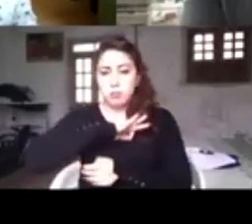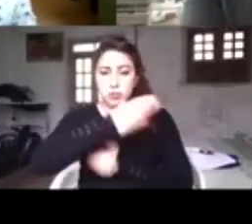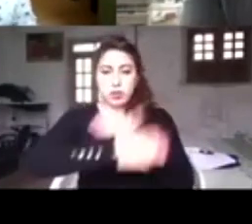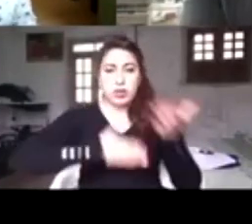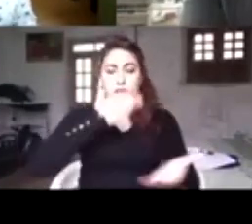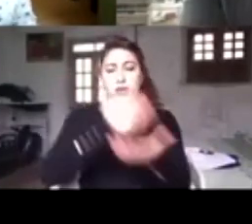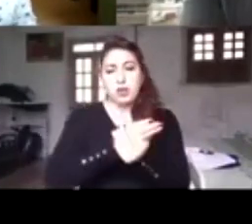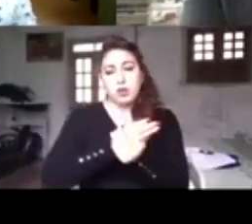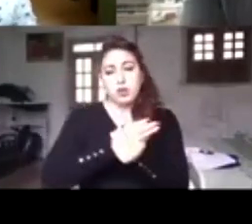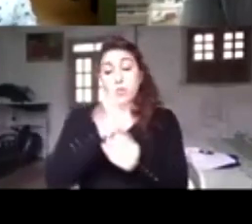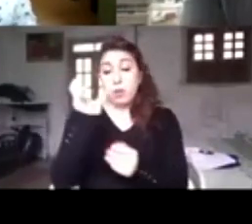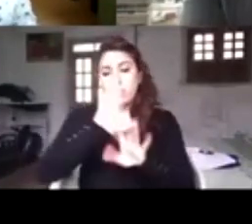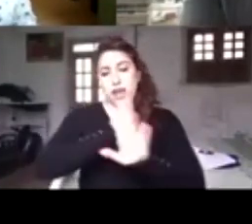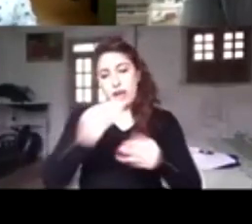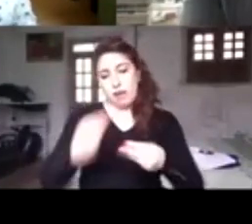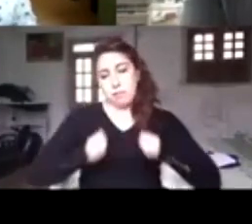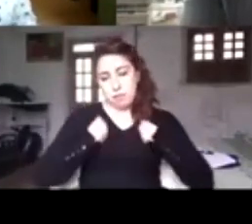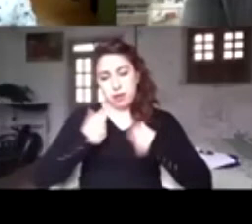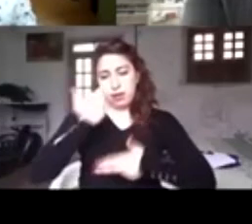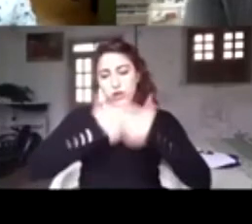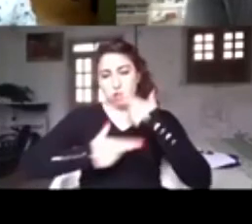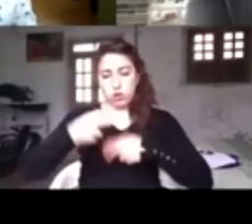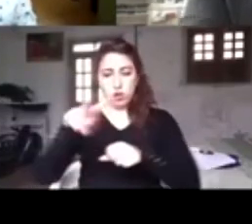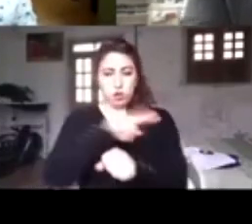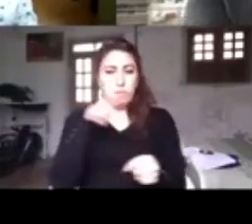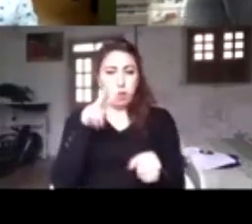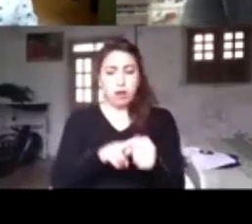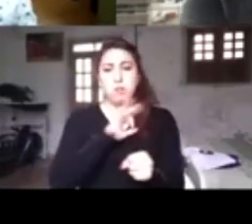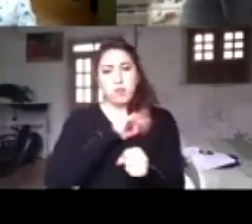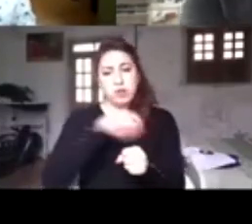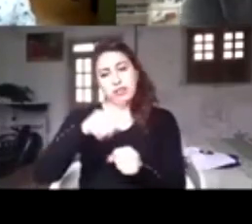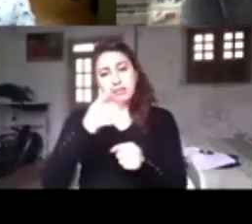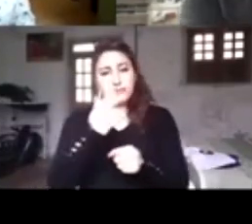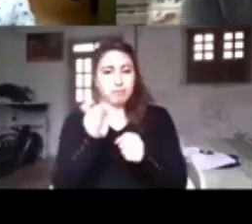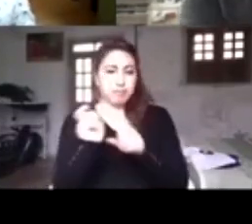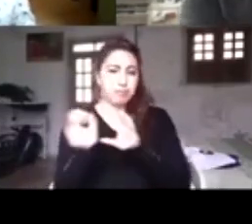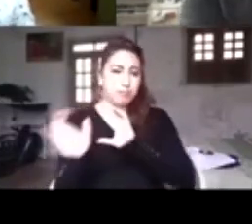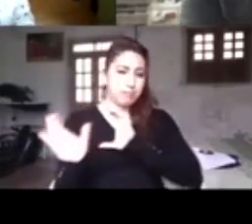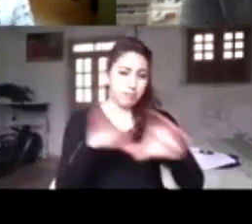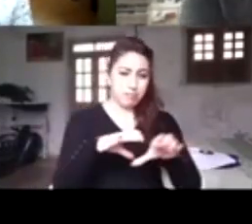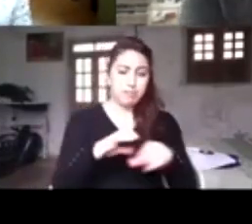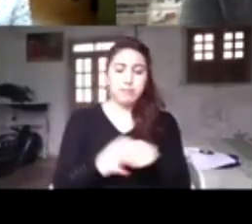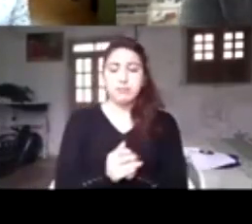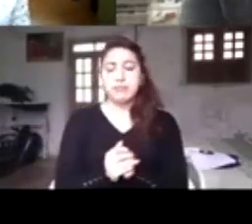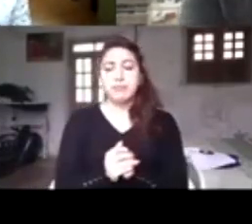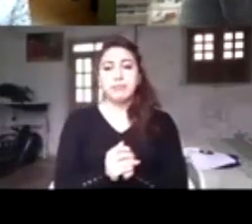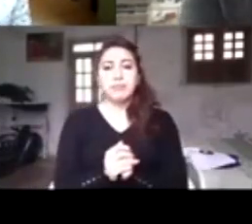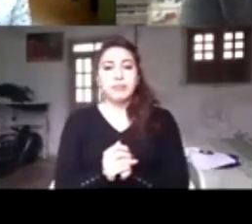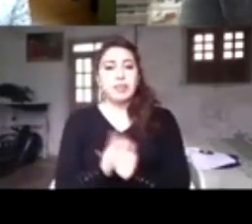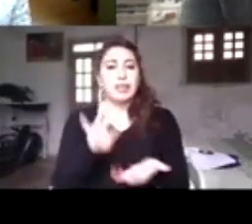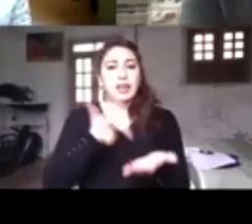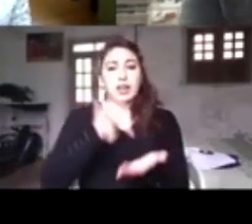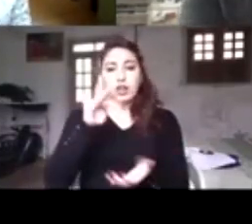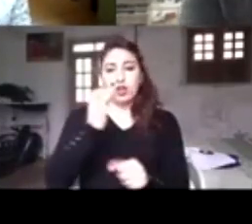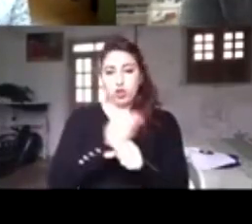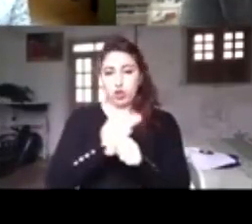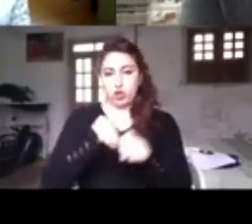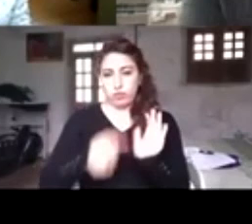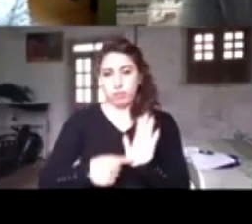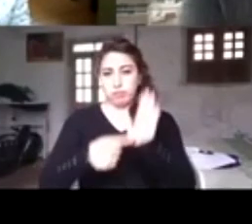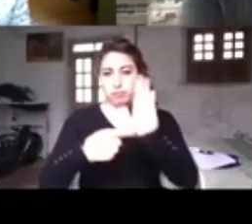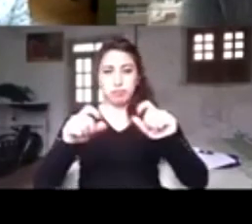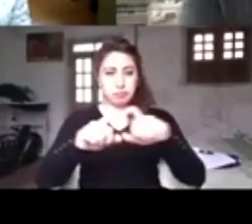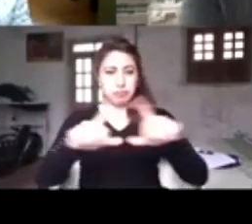permita, se inscriban para que puedan tener más elementos. Bueno, voy a compartir una presentación que